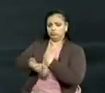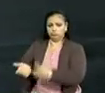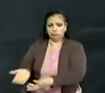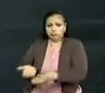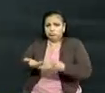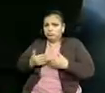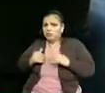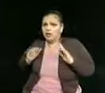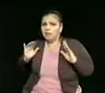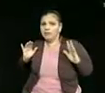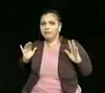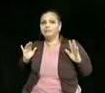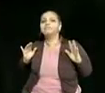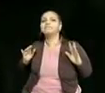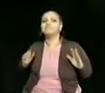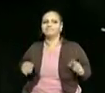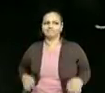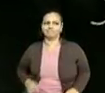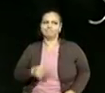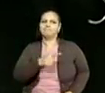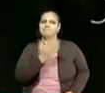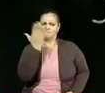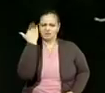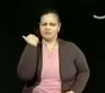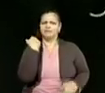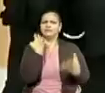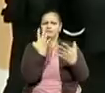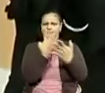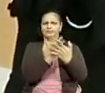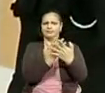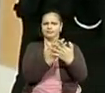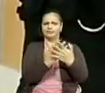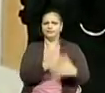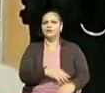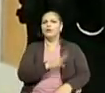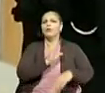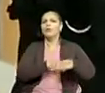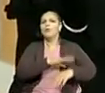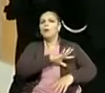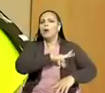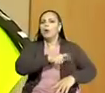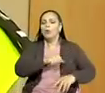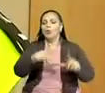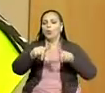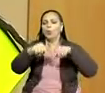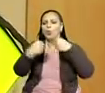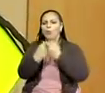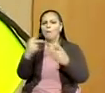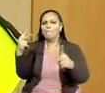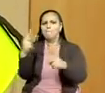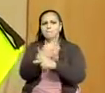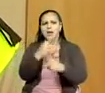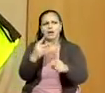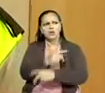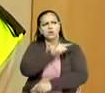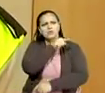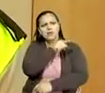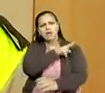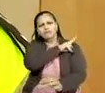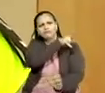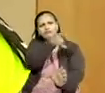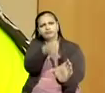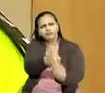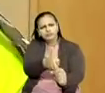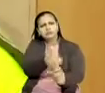el delito de robo. Además, se presume que formaría parte de una organización delictiva. Estamos ahorita en el procedimiento, en el aspecto